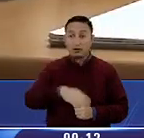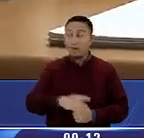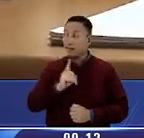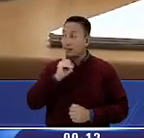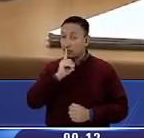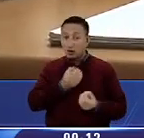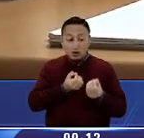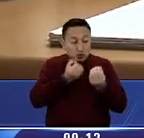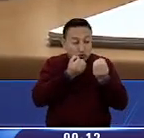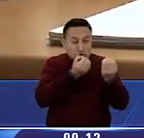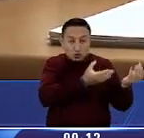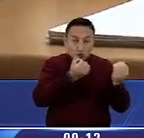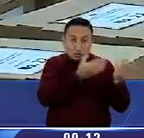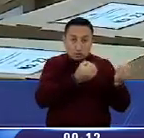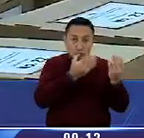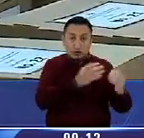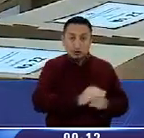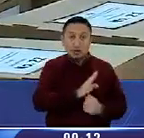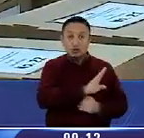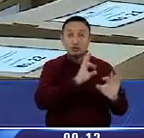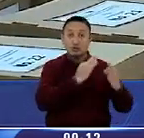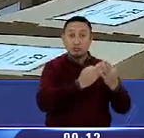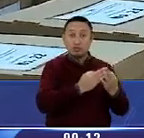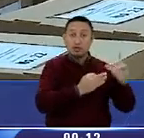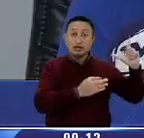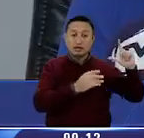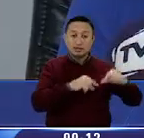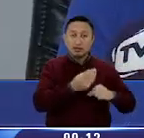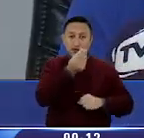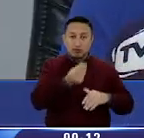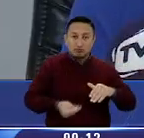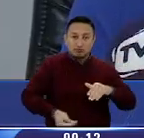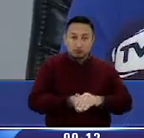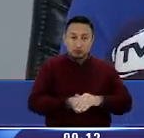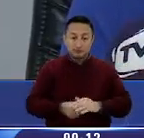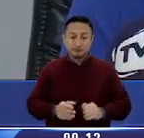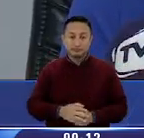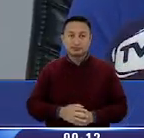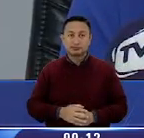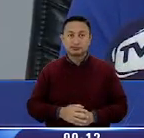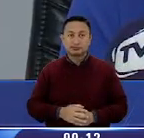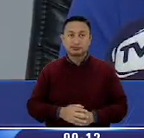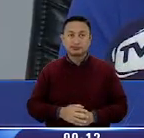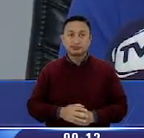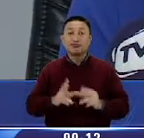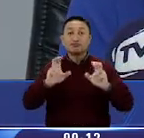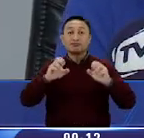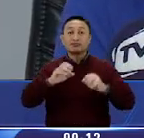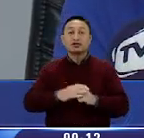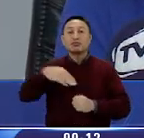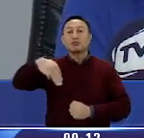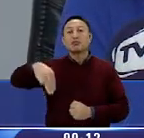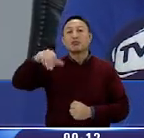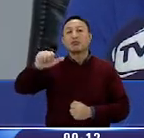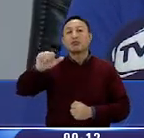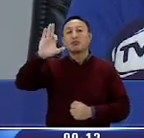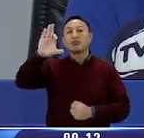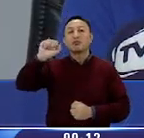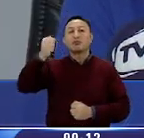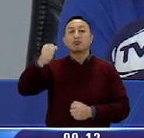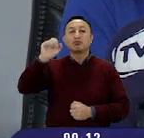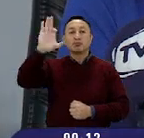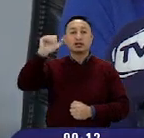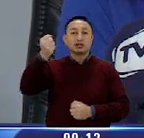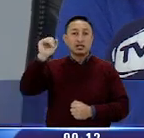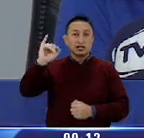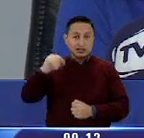una organización delictiva, y su familia a cambio de dinero. Están involucrados en el caso Metástasis, son casos que